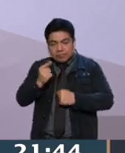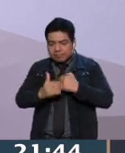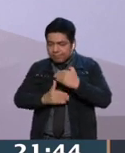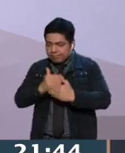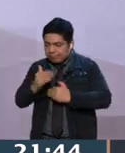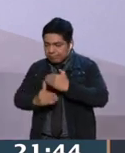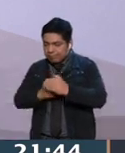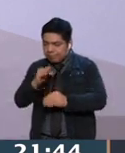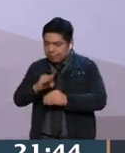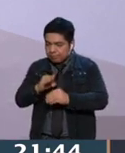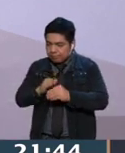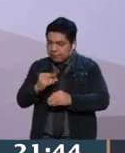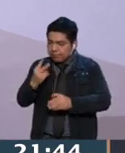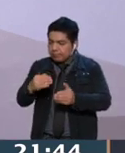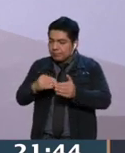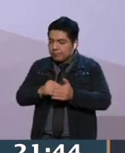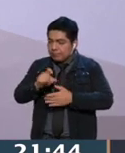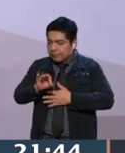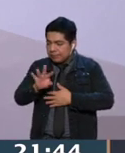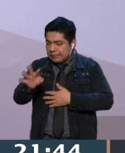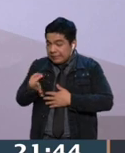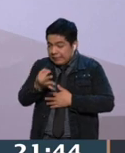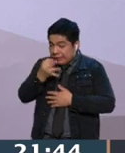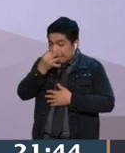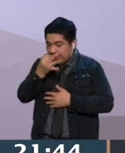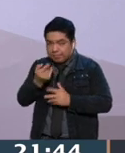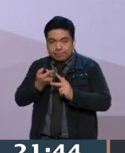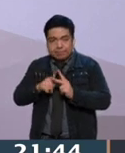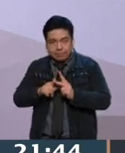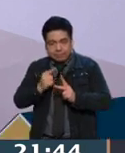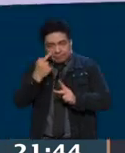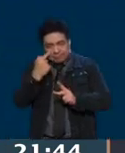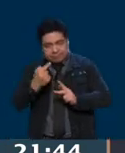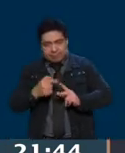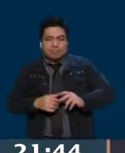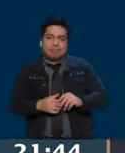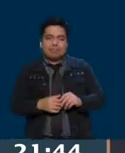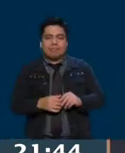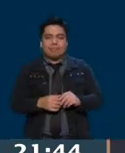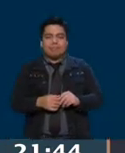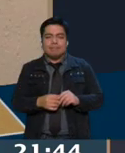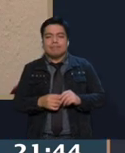electoral 2024, que ya está prácticamente en puerta. Veamos.